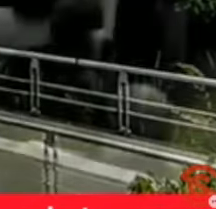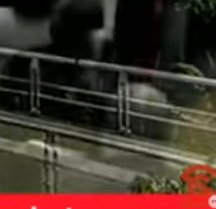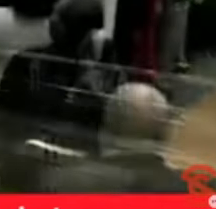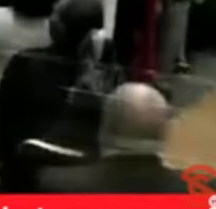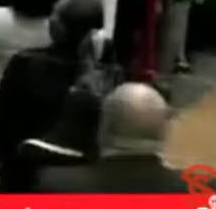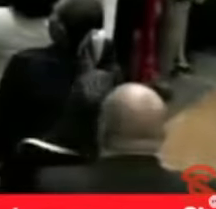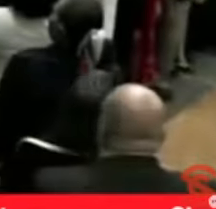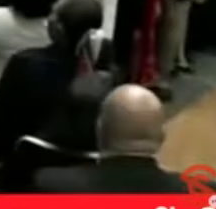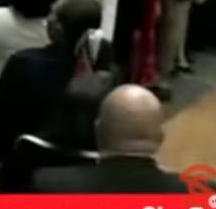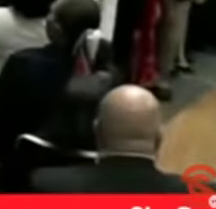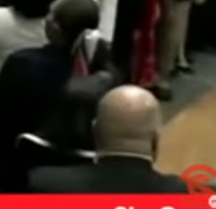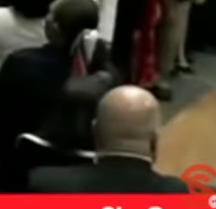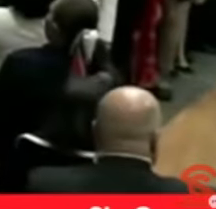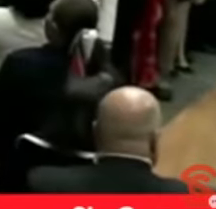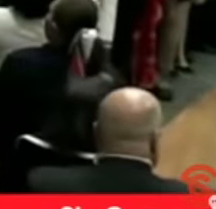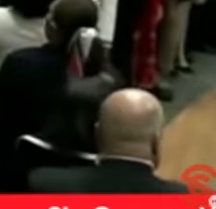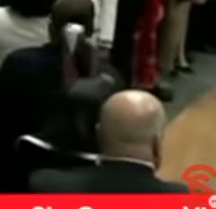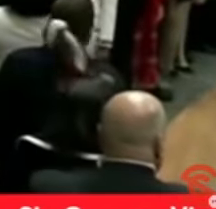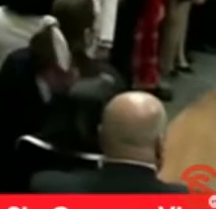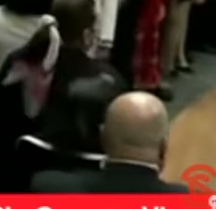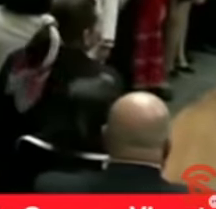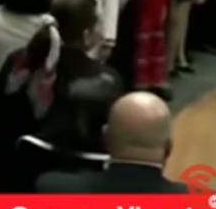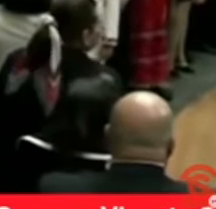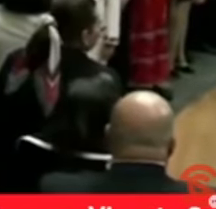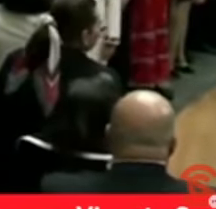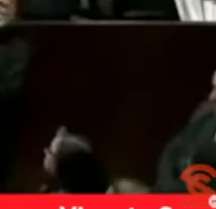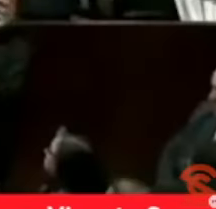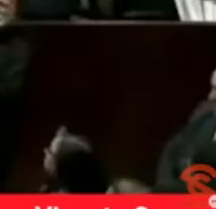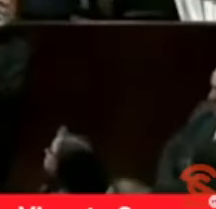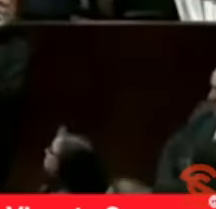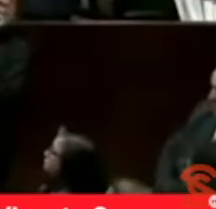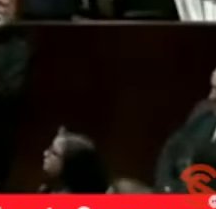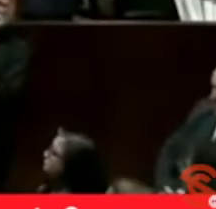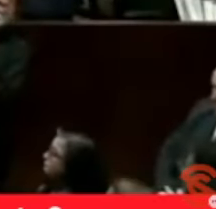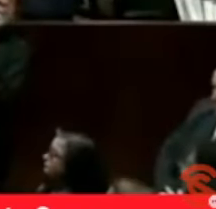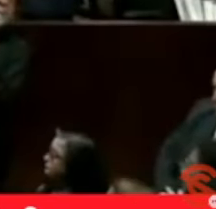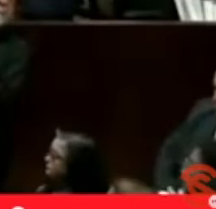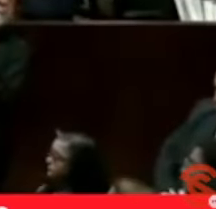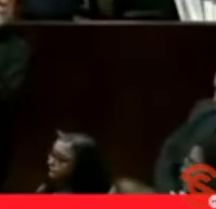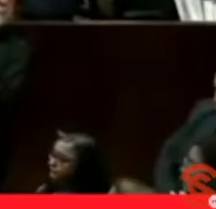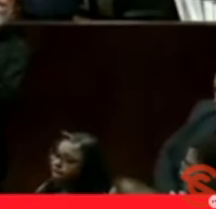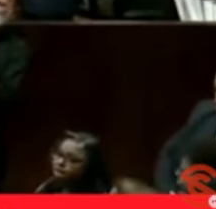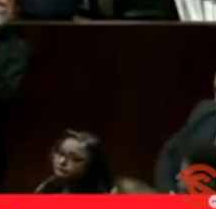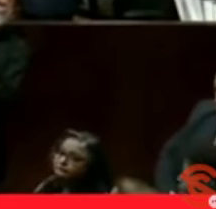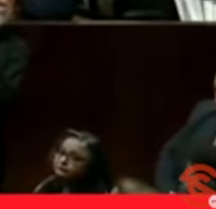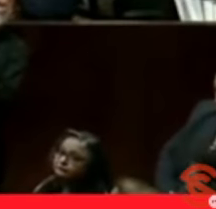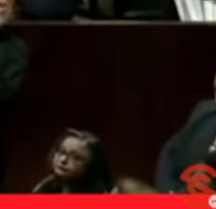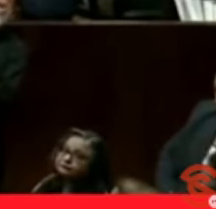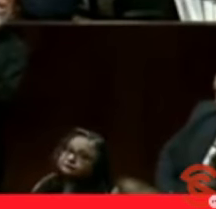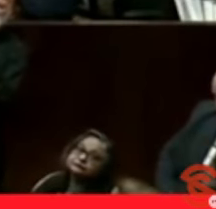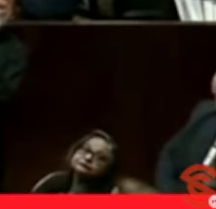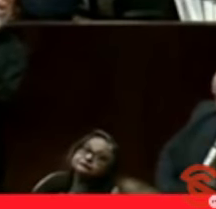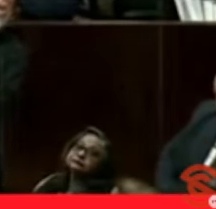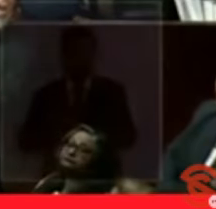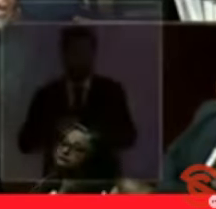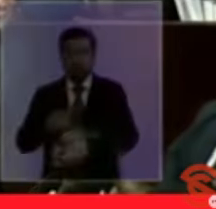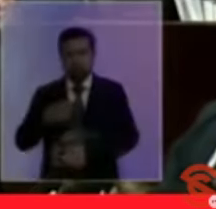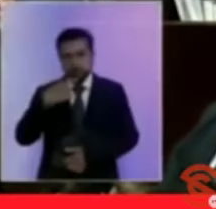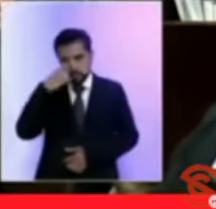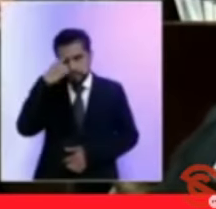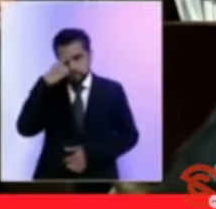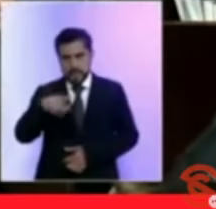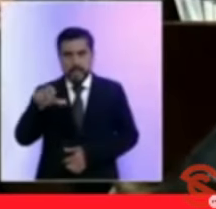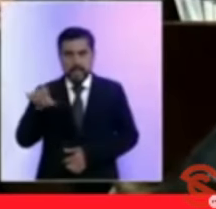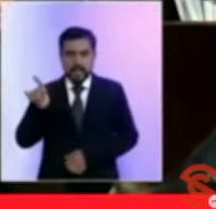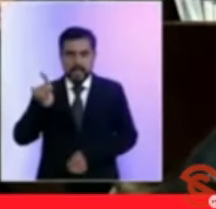Buenas tardes inicia la sesión solemne convocada para